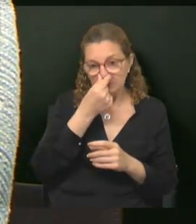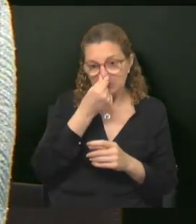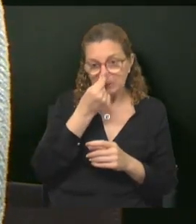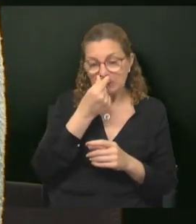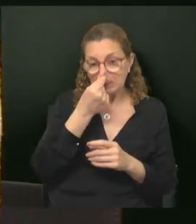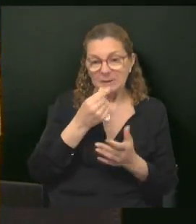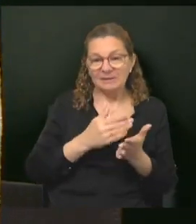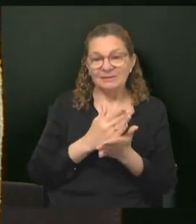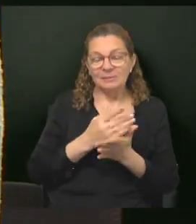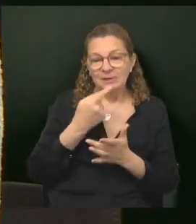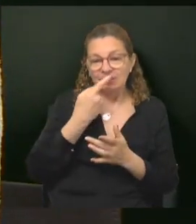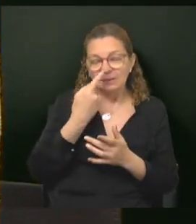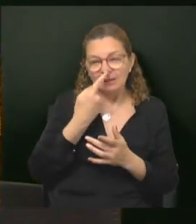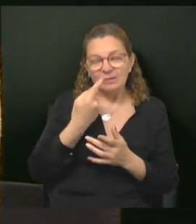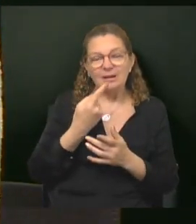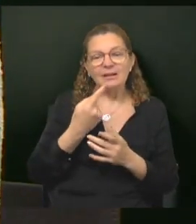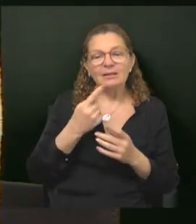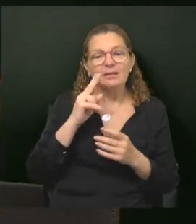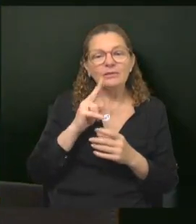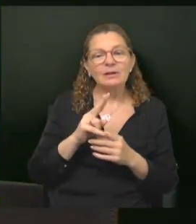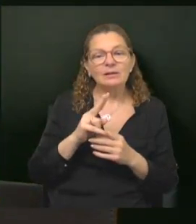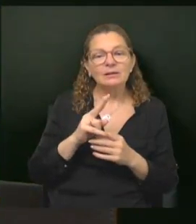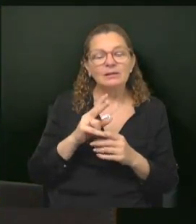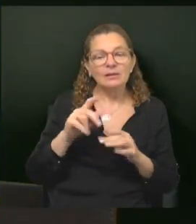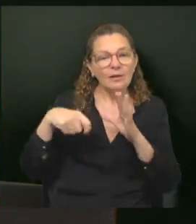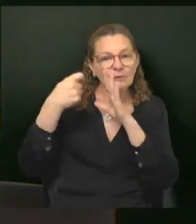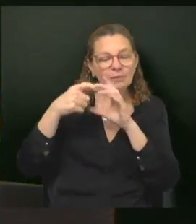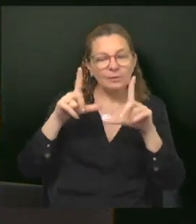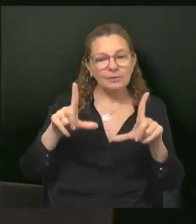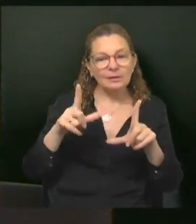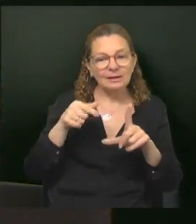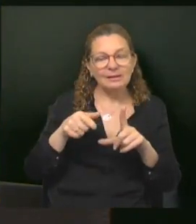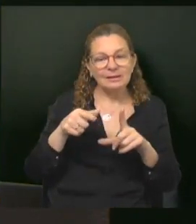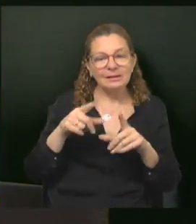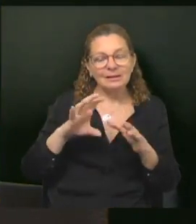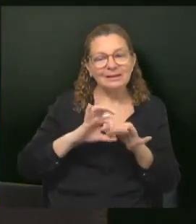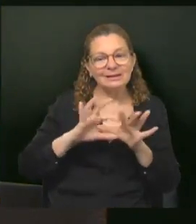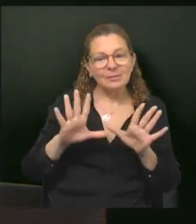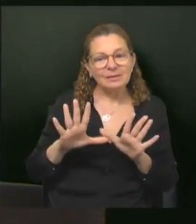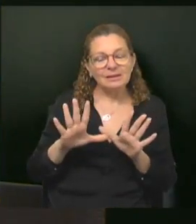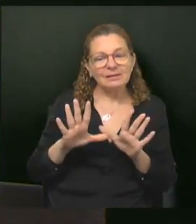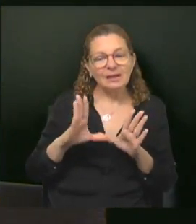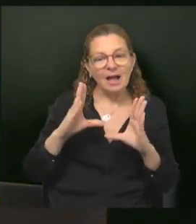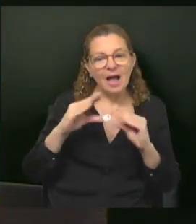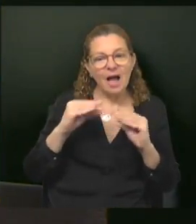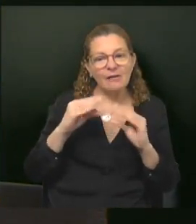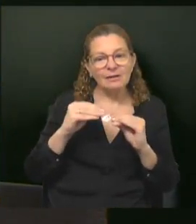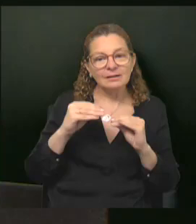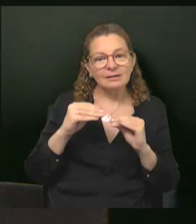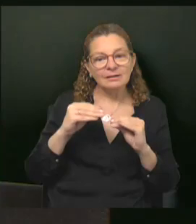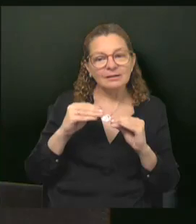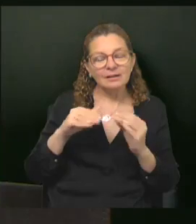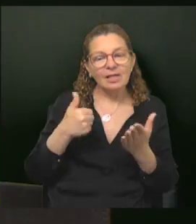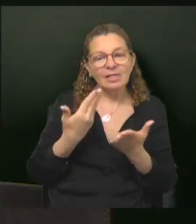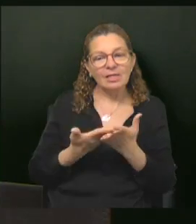siempre son datos interesantes ver los eh spot de campaña y el del partido independiente habla de dar el